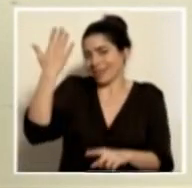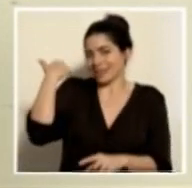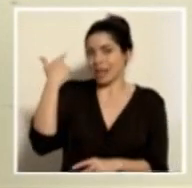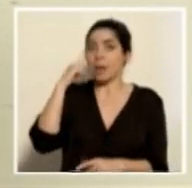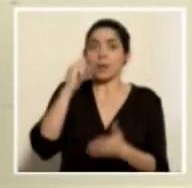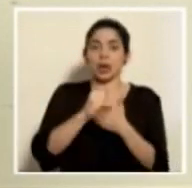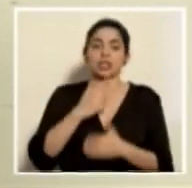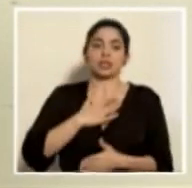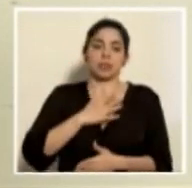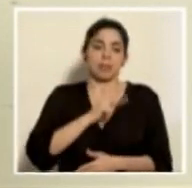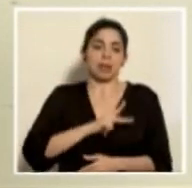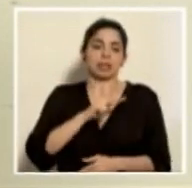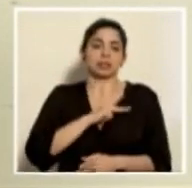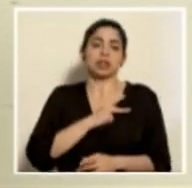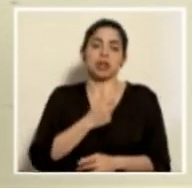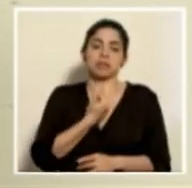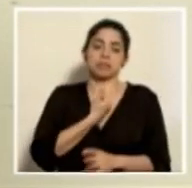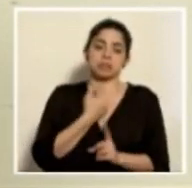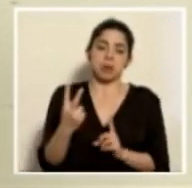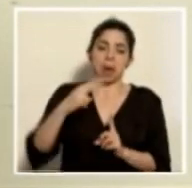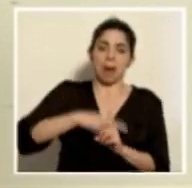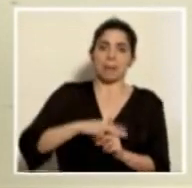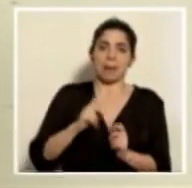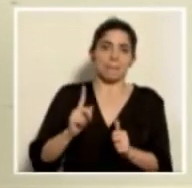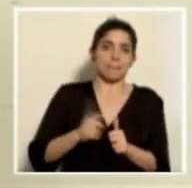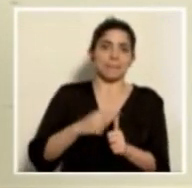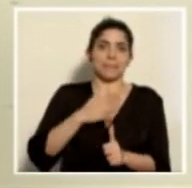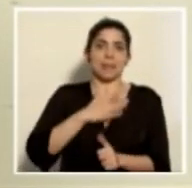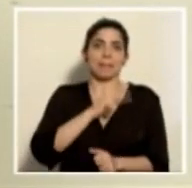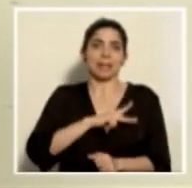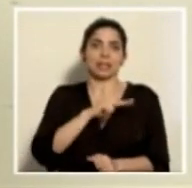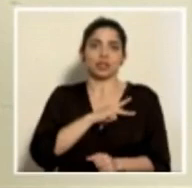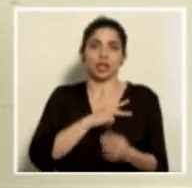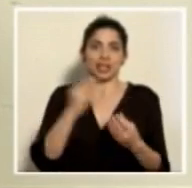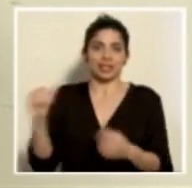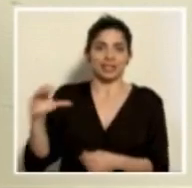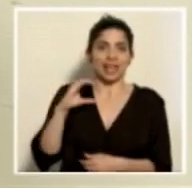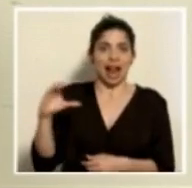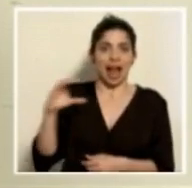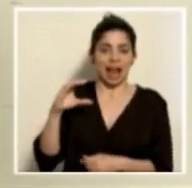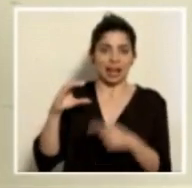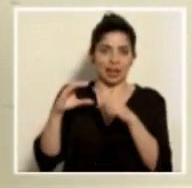eso adopté la decisión de hacerlo yo personalmente,